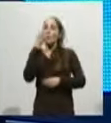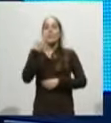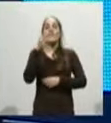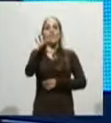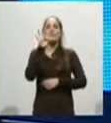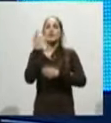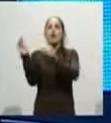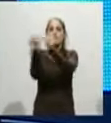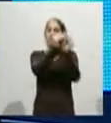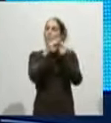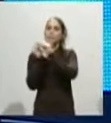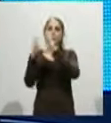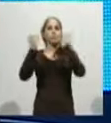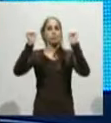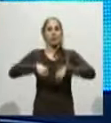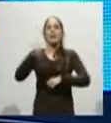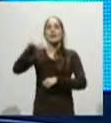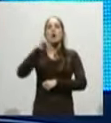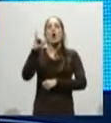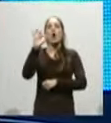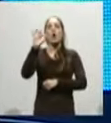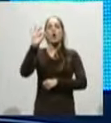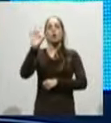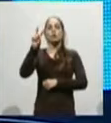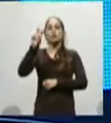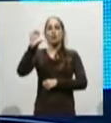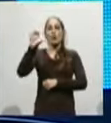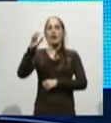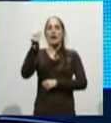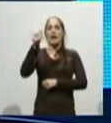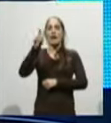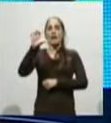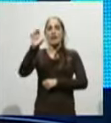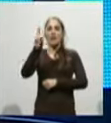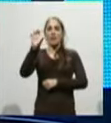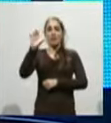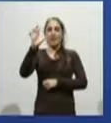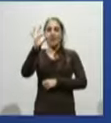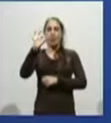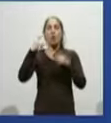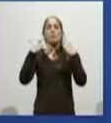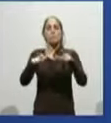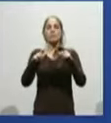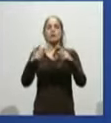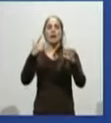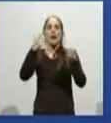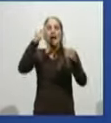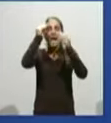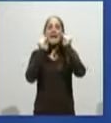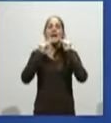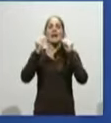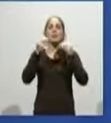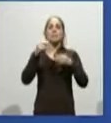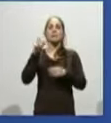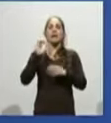posible. Vamos a buscar a Josué Quevedo, que es estilista de Cuores Peluquero, y Anaí Portillo, Miss Gay Arrecife